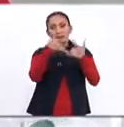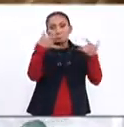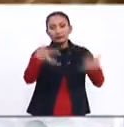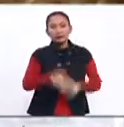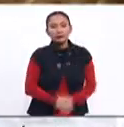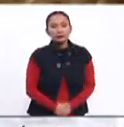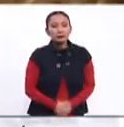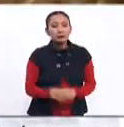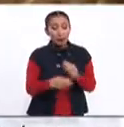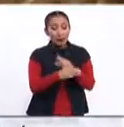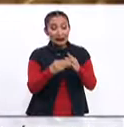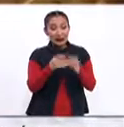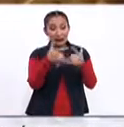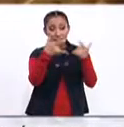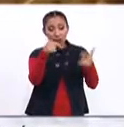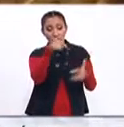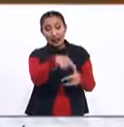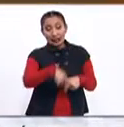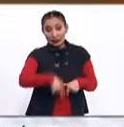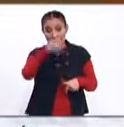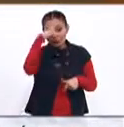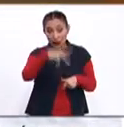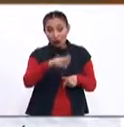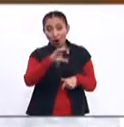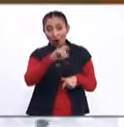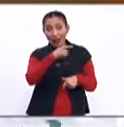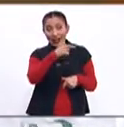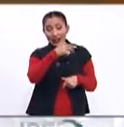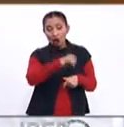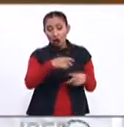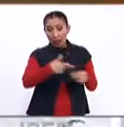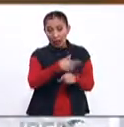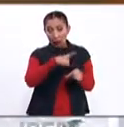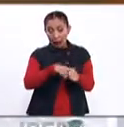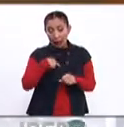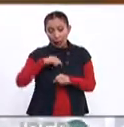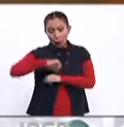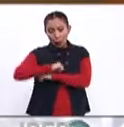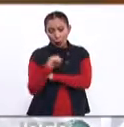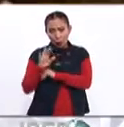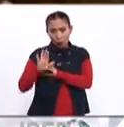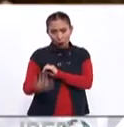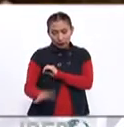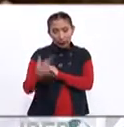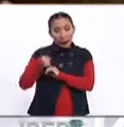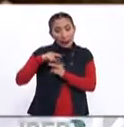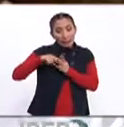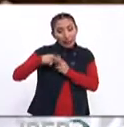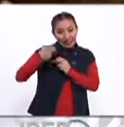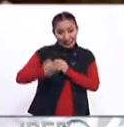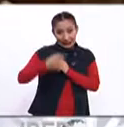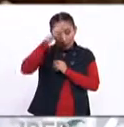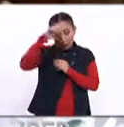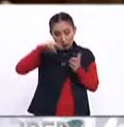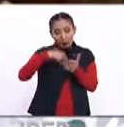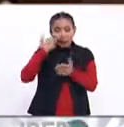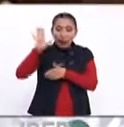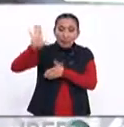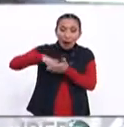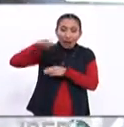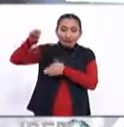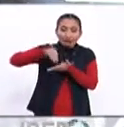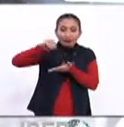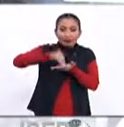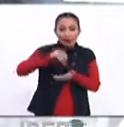histórico. Material histórico que en México el Colegio Nacional en gran medida resguarda y que a partir de este acuerdo busca